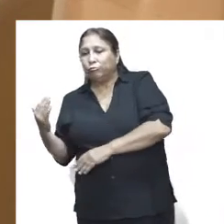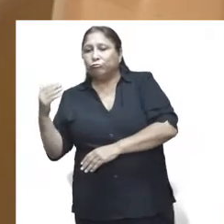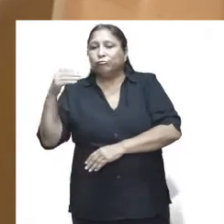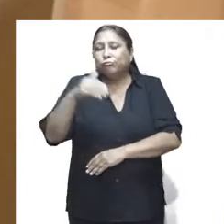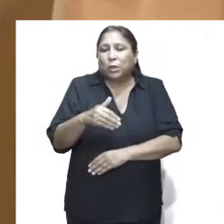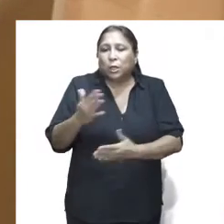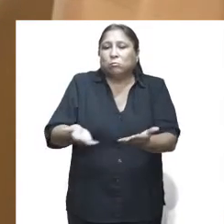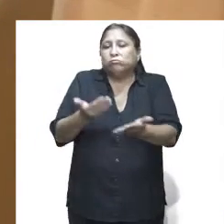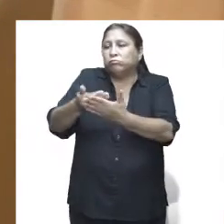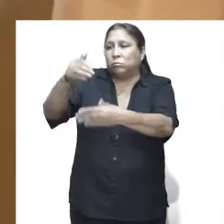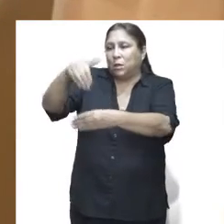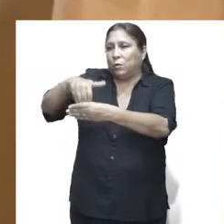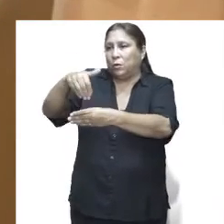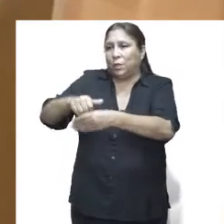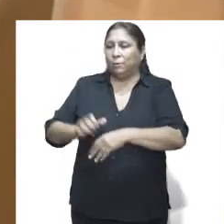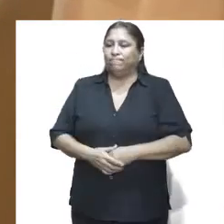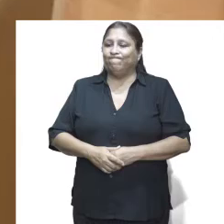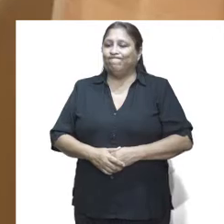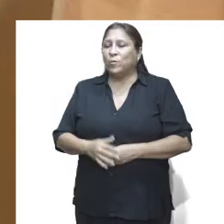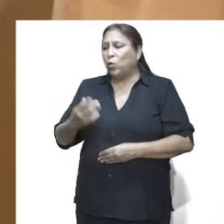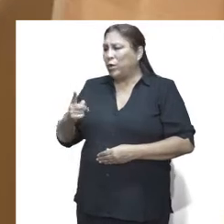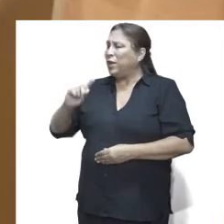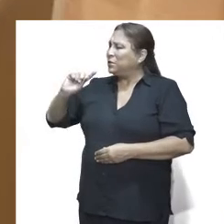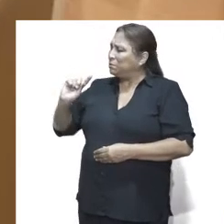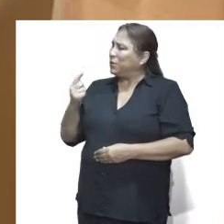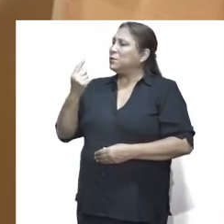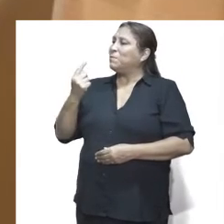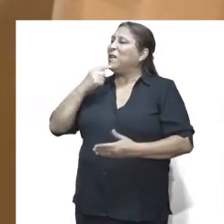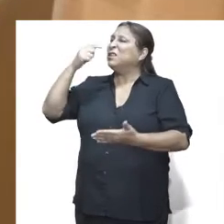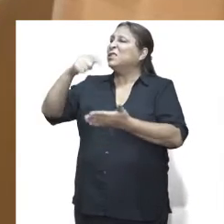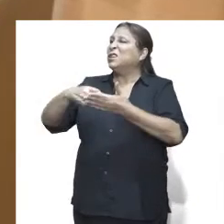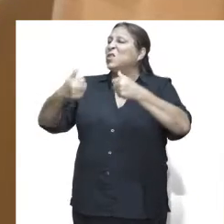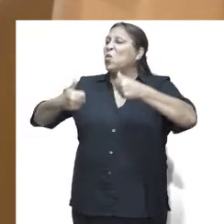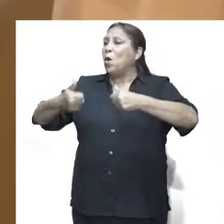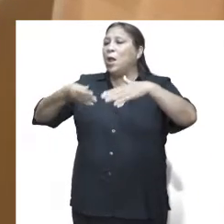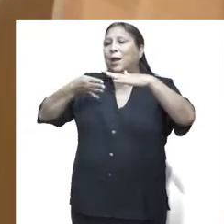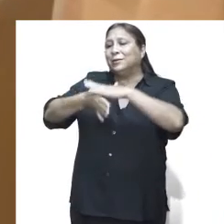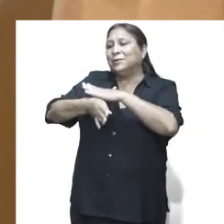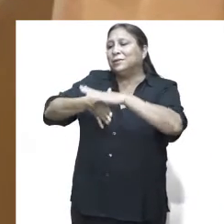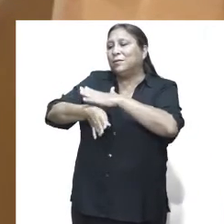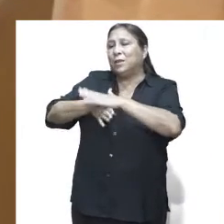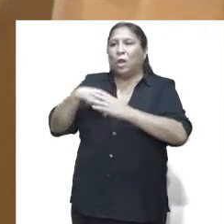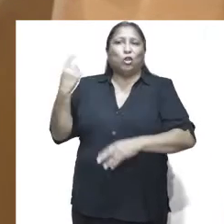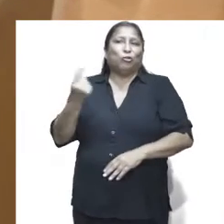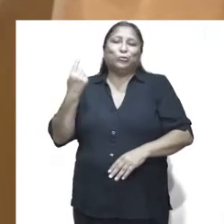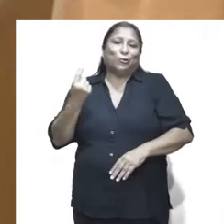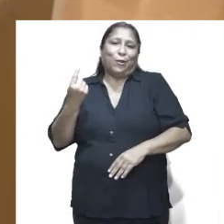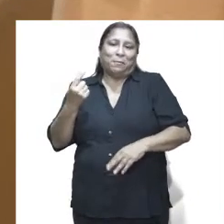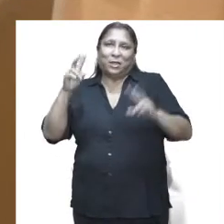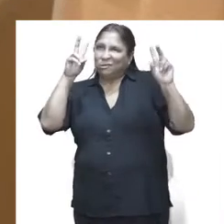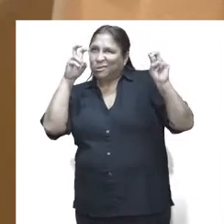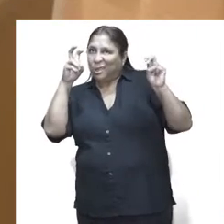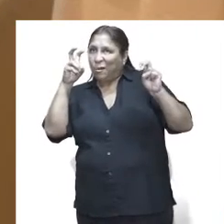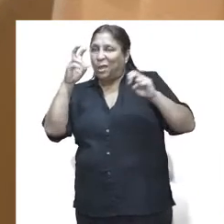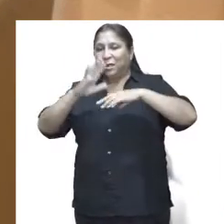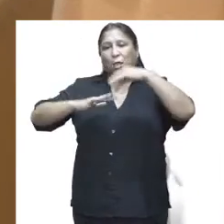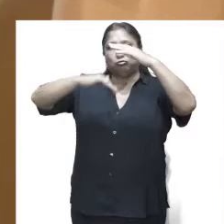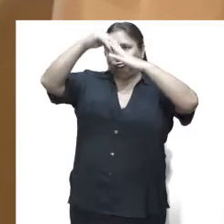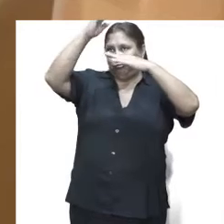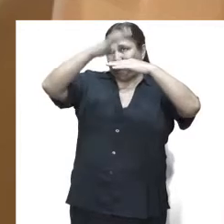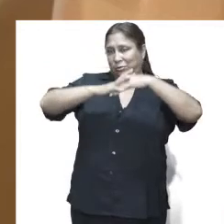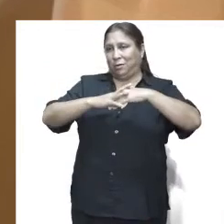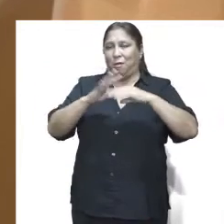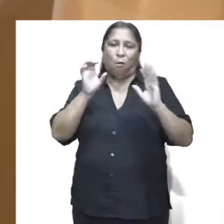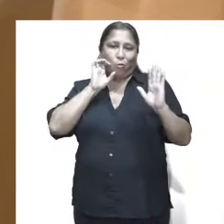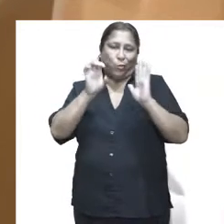su voto? Una de las principales barreras va por el lado de la accesibilidad, y no solamente estamos hablando de la accesibilidad física, por ejemplo,